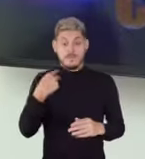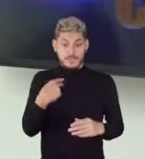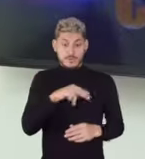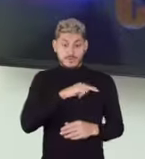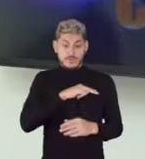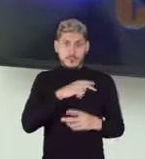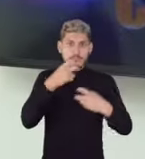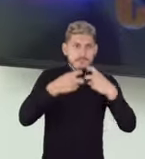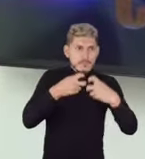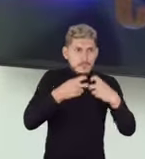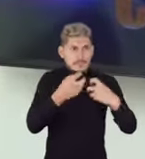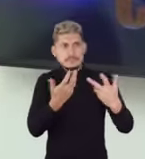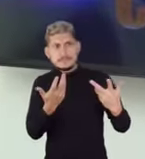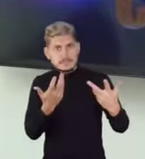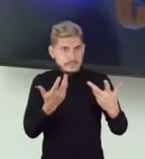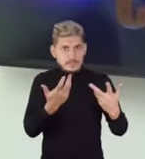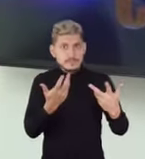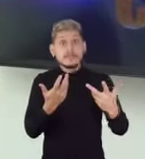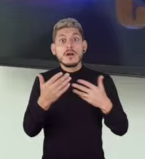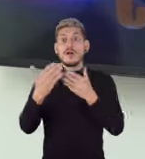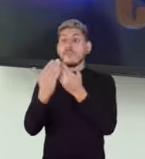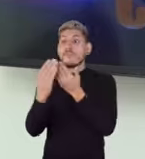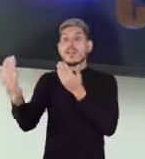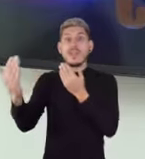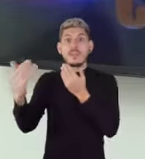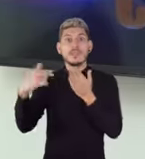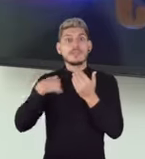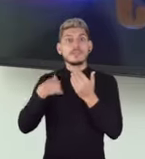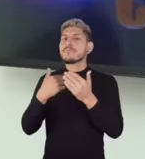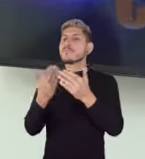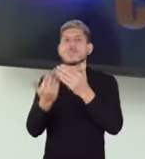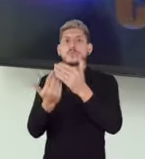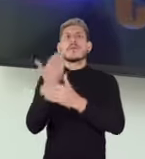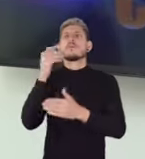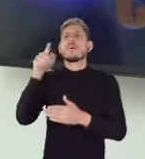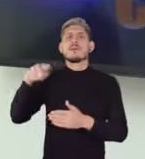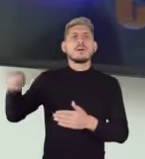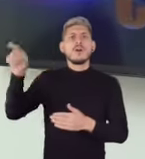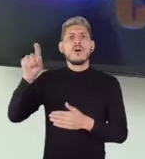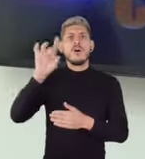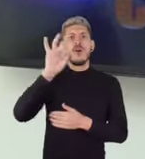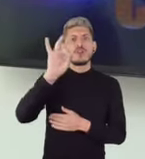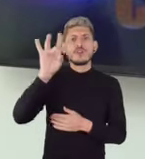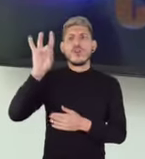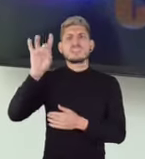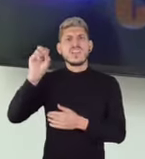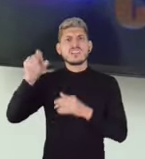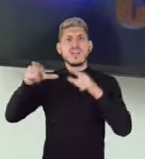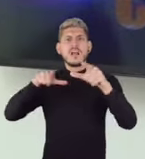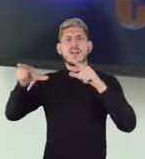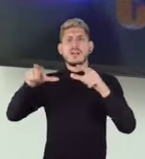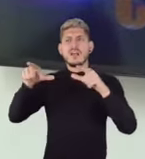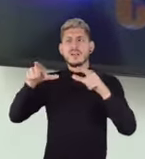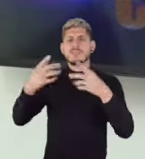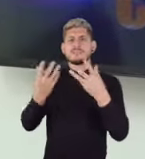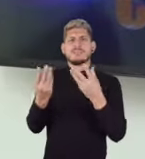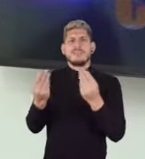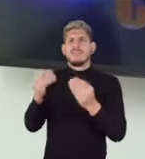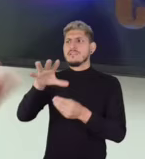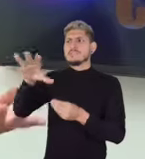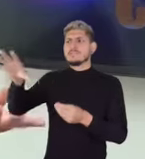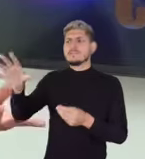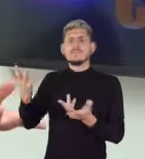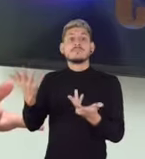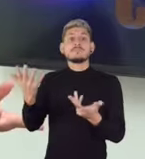problemas, ahí frente a mí hay una nueva organización que vienen 880 lotes, no tienen dónde descargar. Y claro,